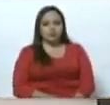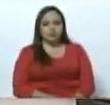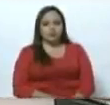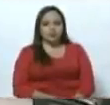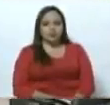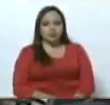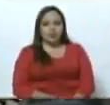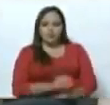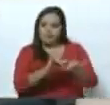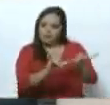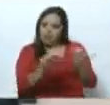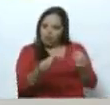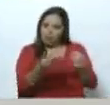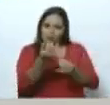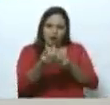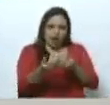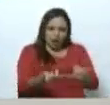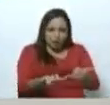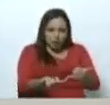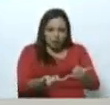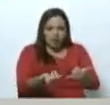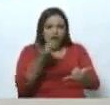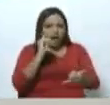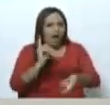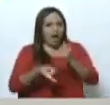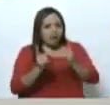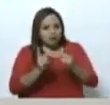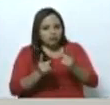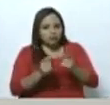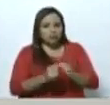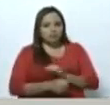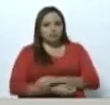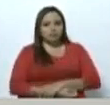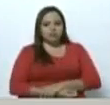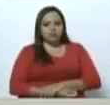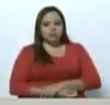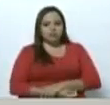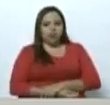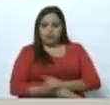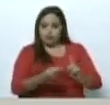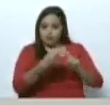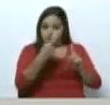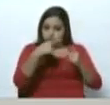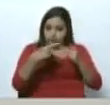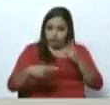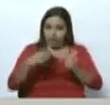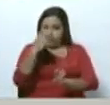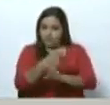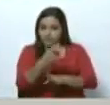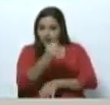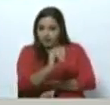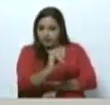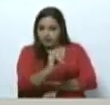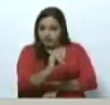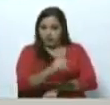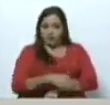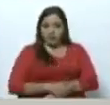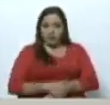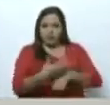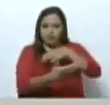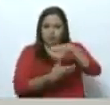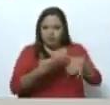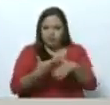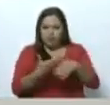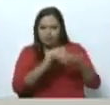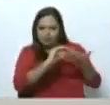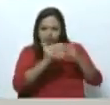¿Y qué va a ocurrir? Va a haber casos y una de las cosas es que esto tiene que ser para problemas de carácter